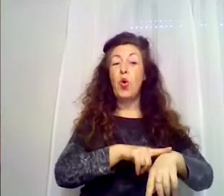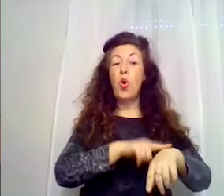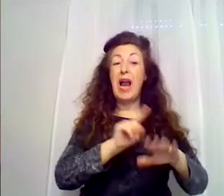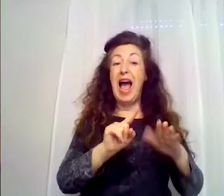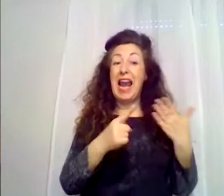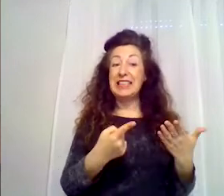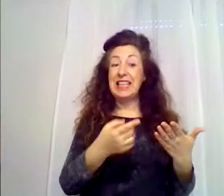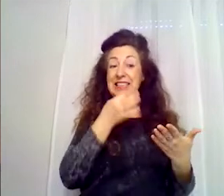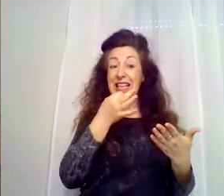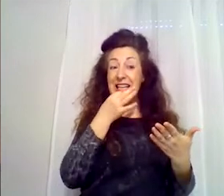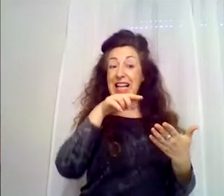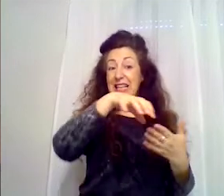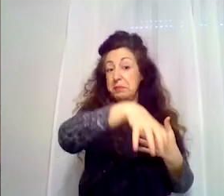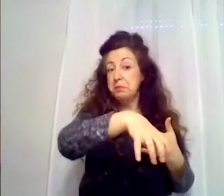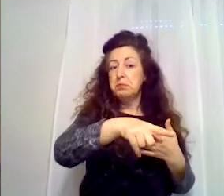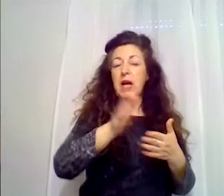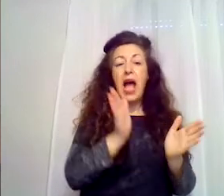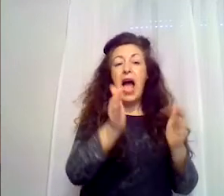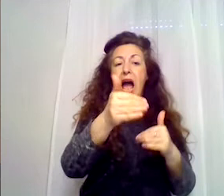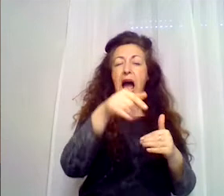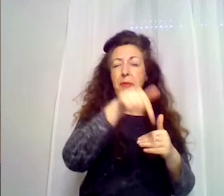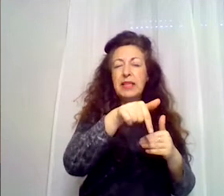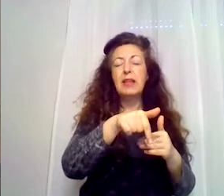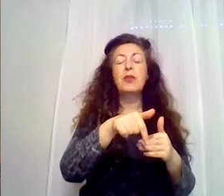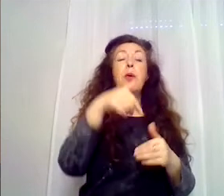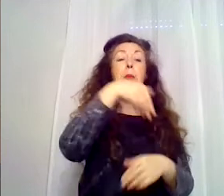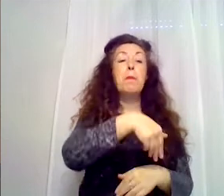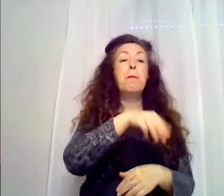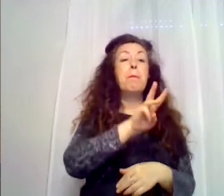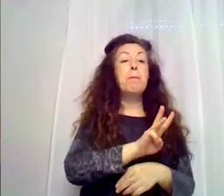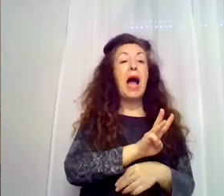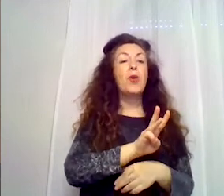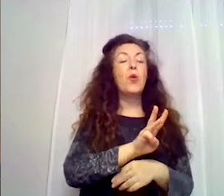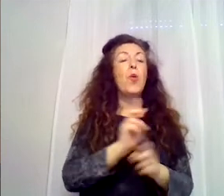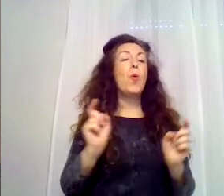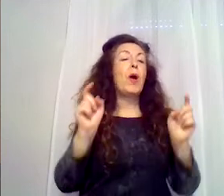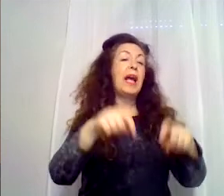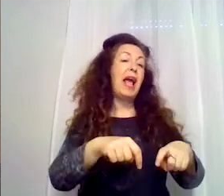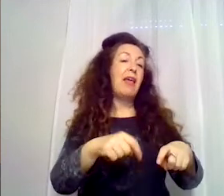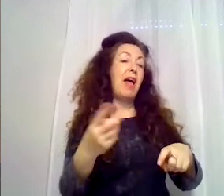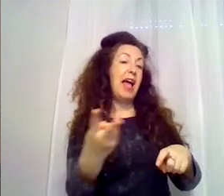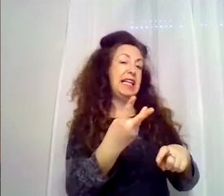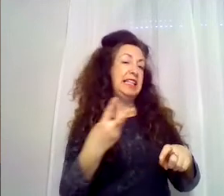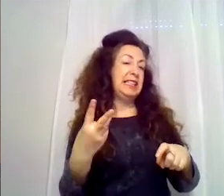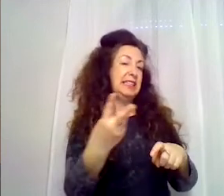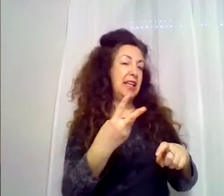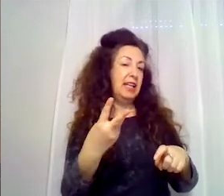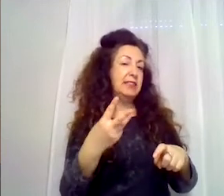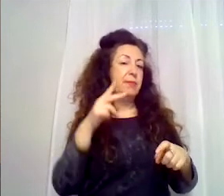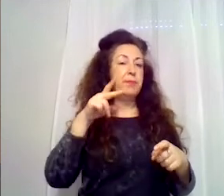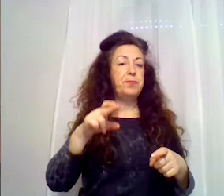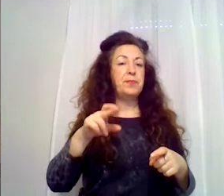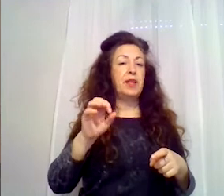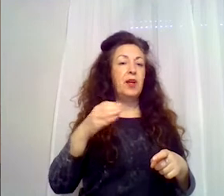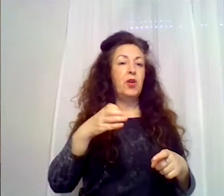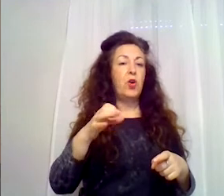que regentaba este establecimiento, se ha perdido, pero muchos en Deptford creen que es donde estaba una taberna que se llama The Duke.